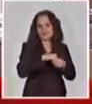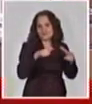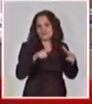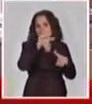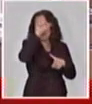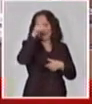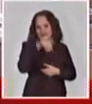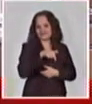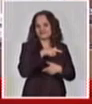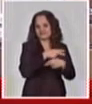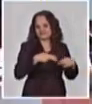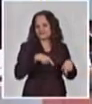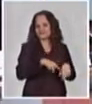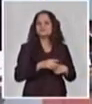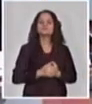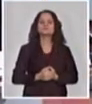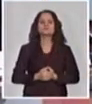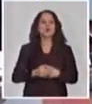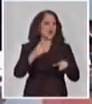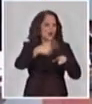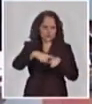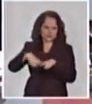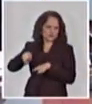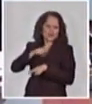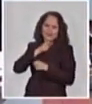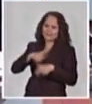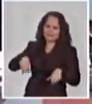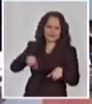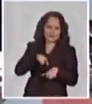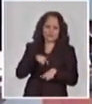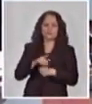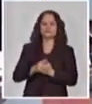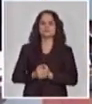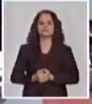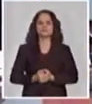no demorar esto mucho, pero esto es una realidad.